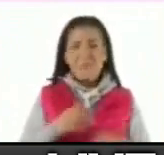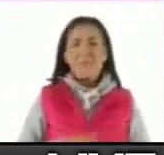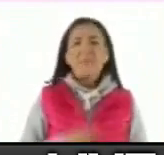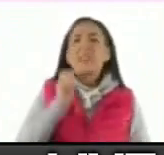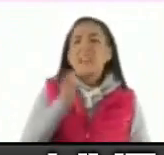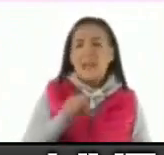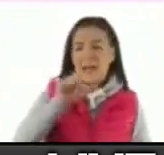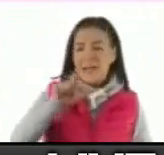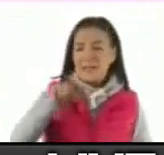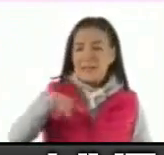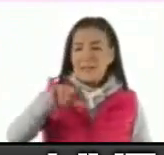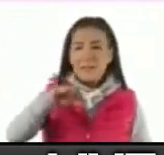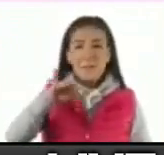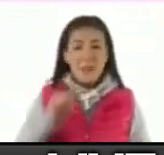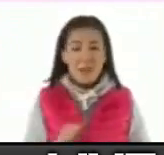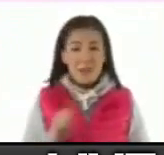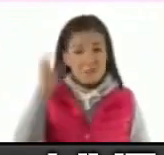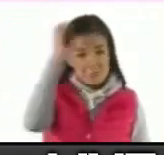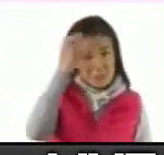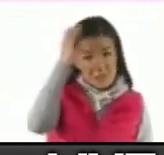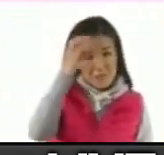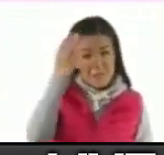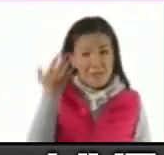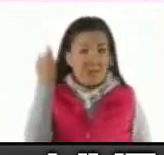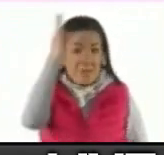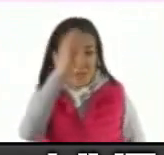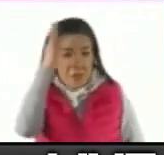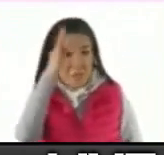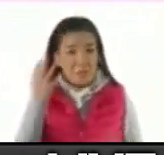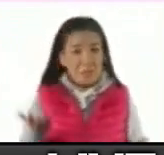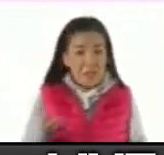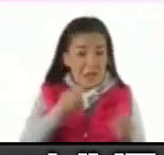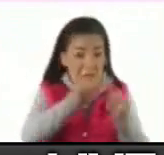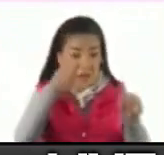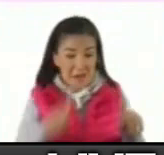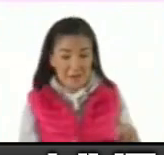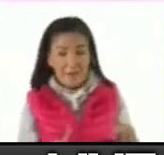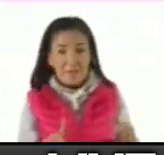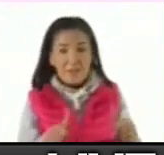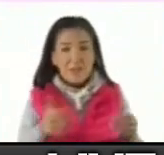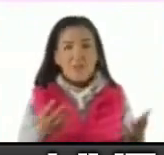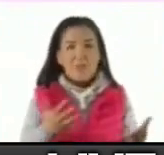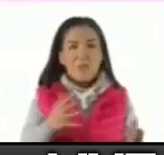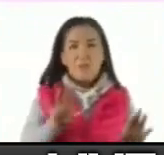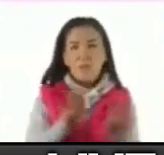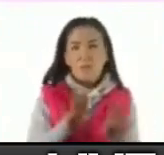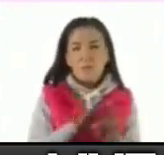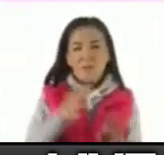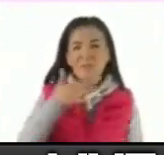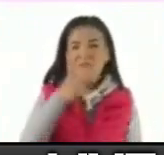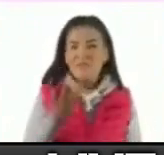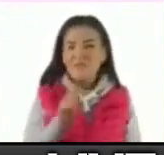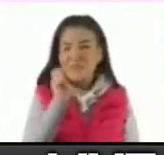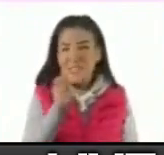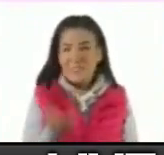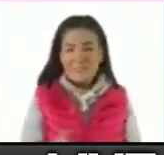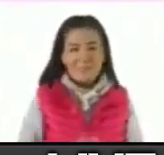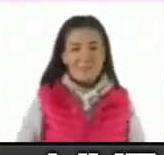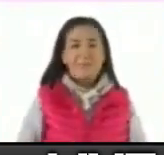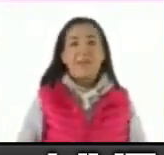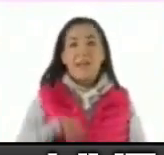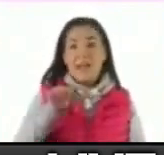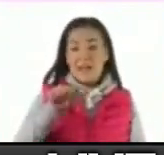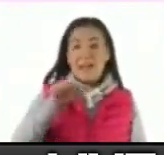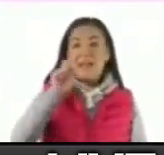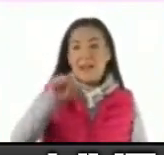alquimia? ¿Una ciencia? ¿Filosofía? ¿Arte? ¿O estafa? La palabra alquimia procede del